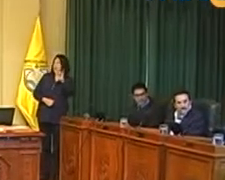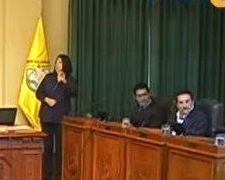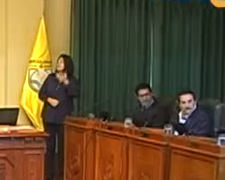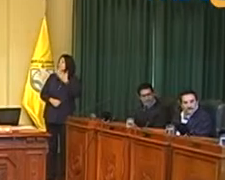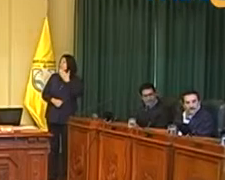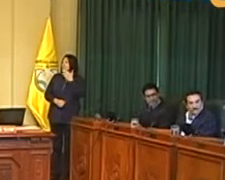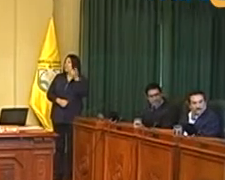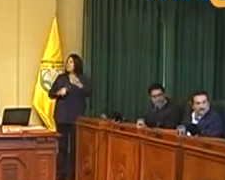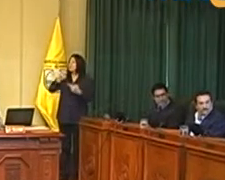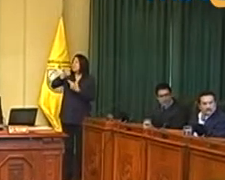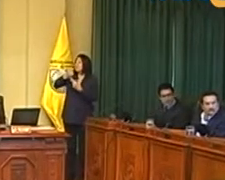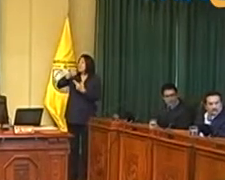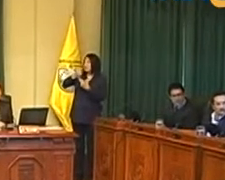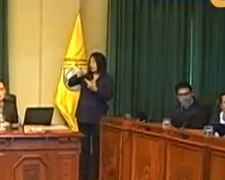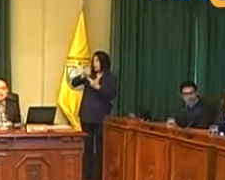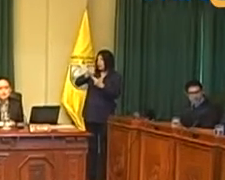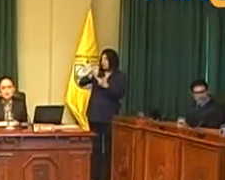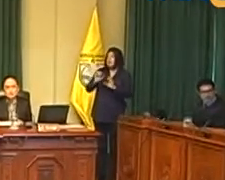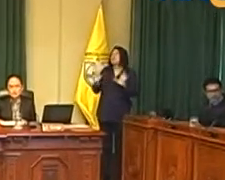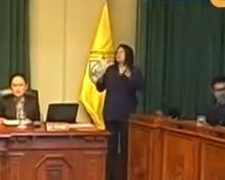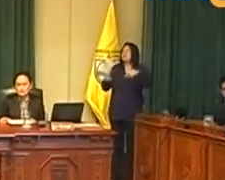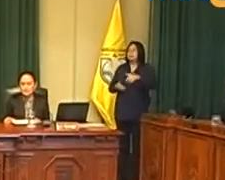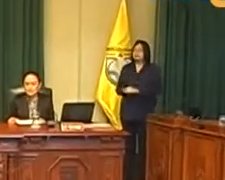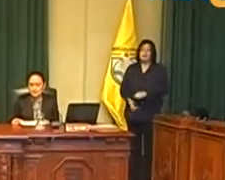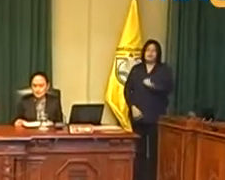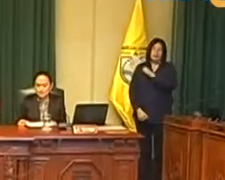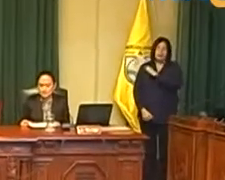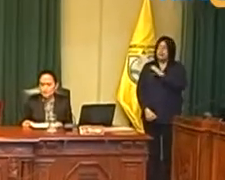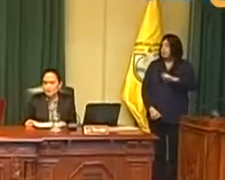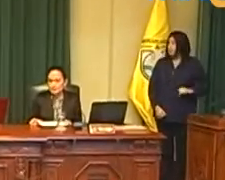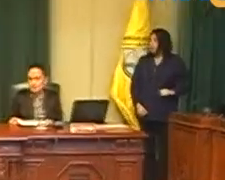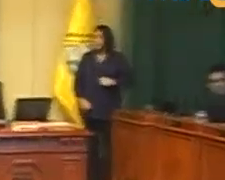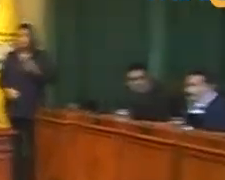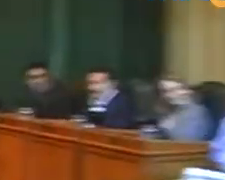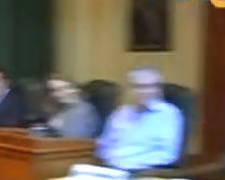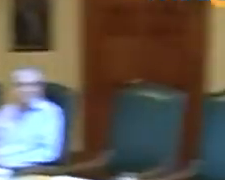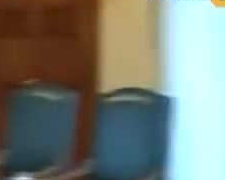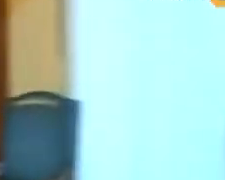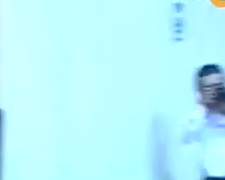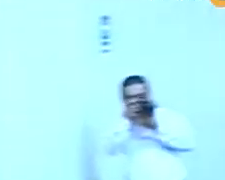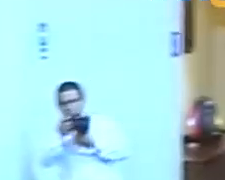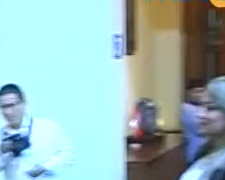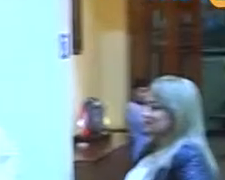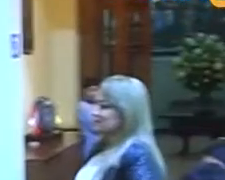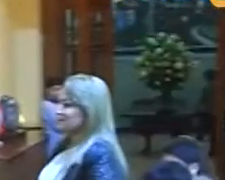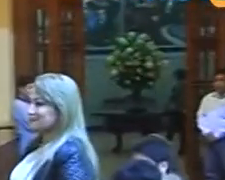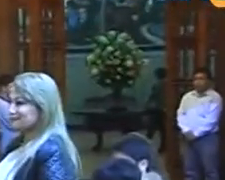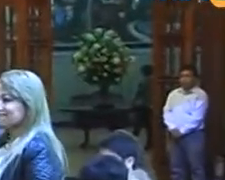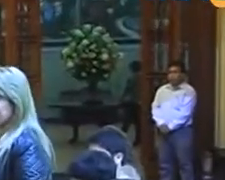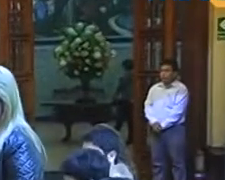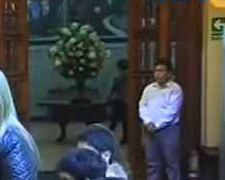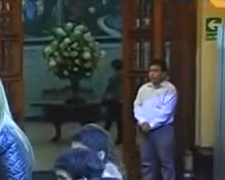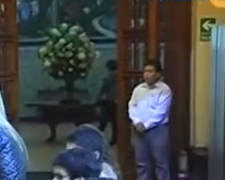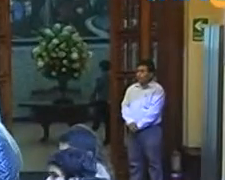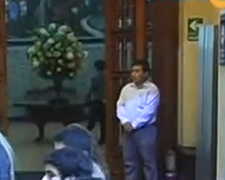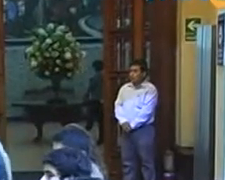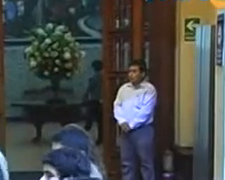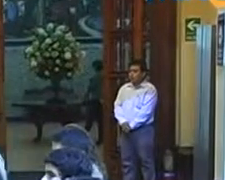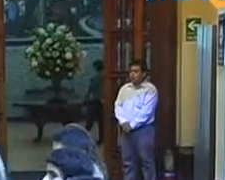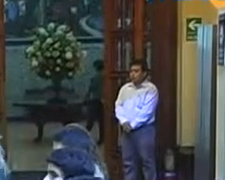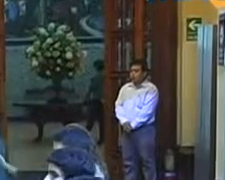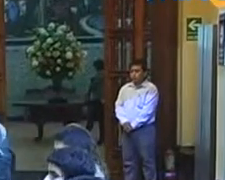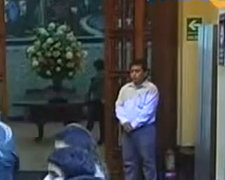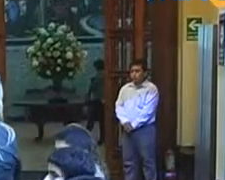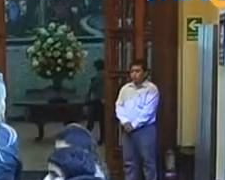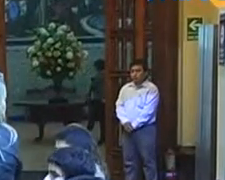es regidora de la comuna de San José de Villanueva, El Salvador. Si se puede poner de pie también, bienvenidos ambos acá al distrito